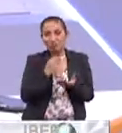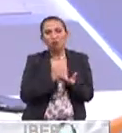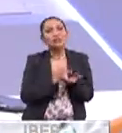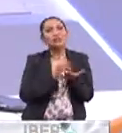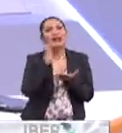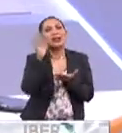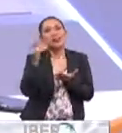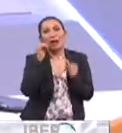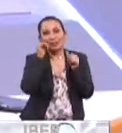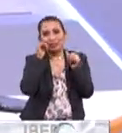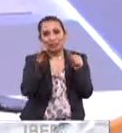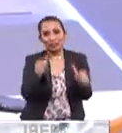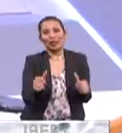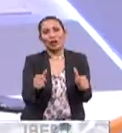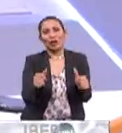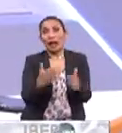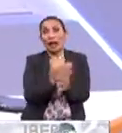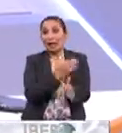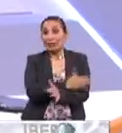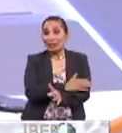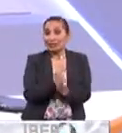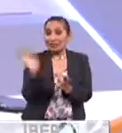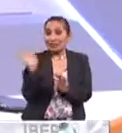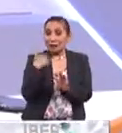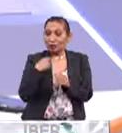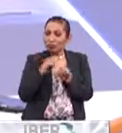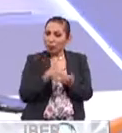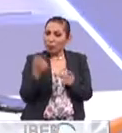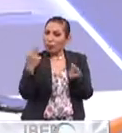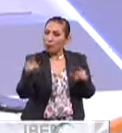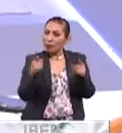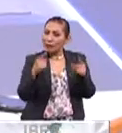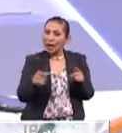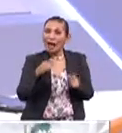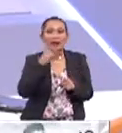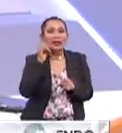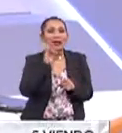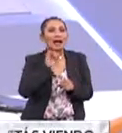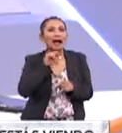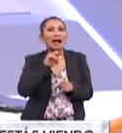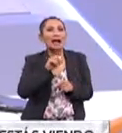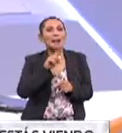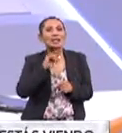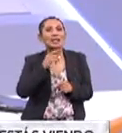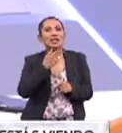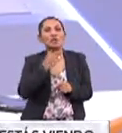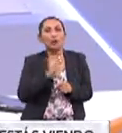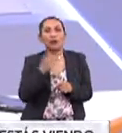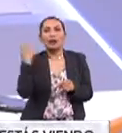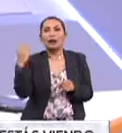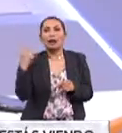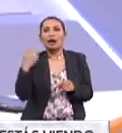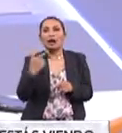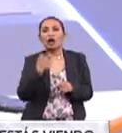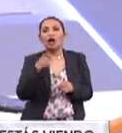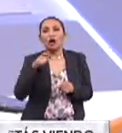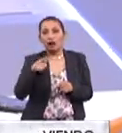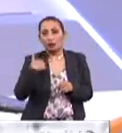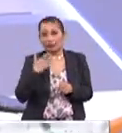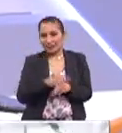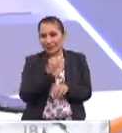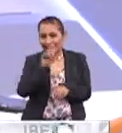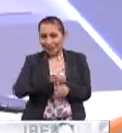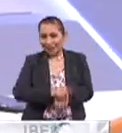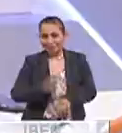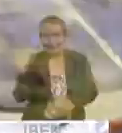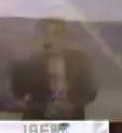muchas gracias por su atención. Antes de despedirnos, los dejamos con música de la chilena Ana Tijoux, con esto que se llama Gol. Que tengan un